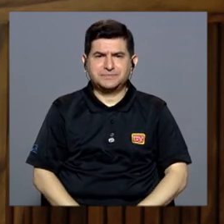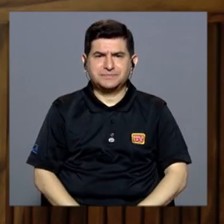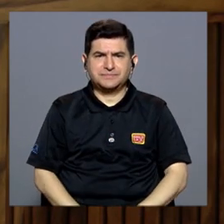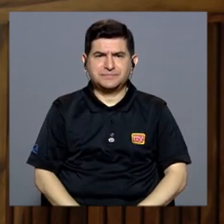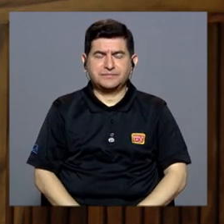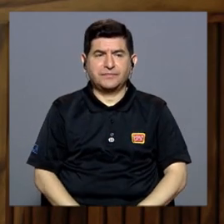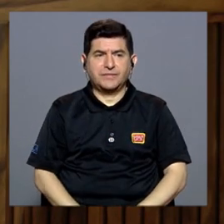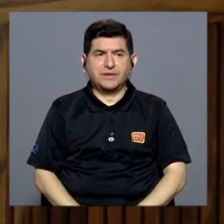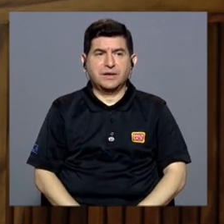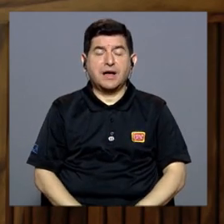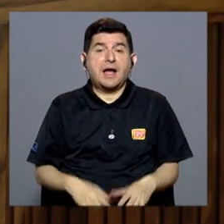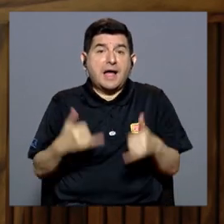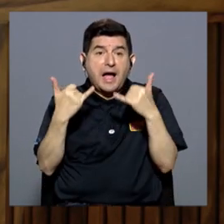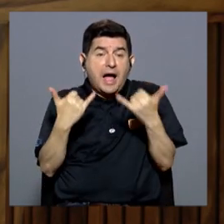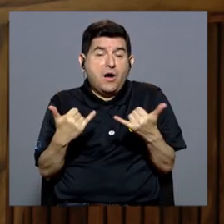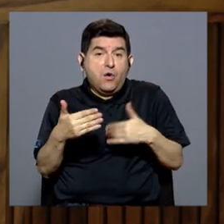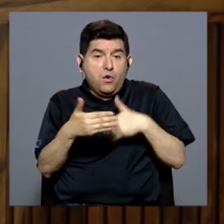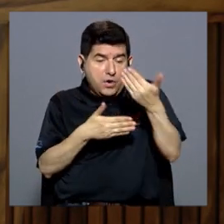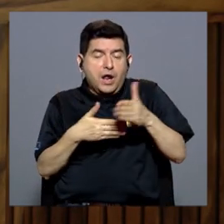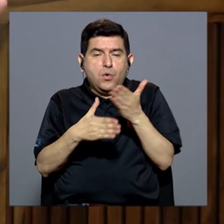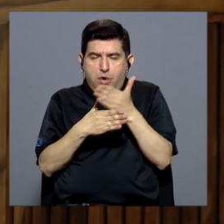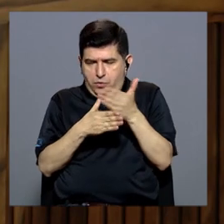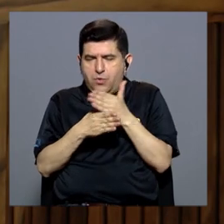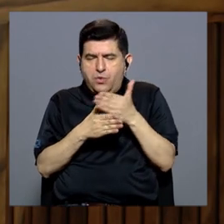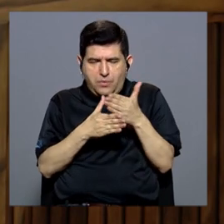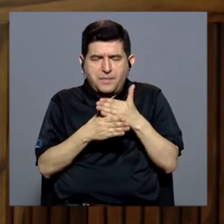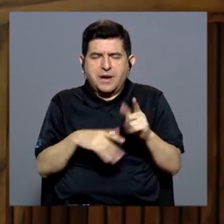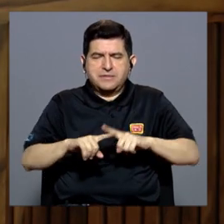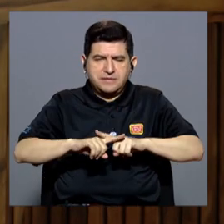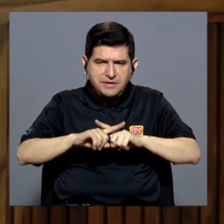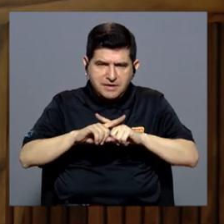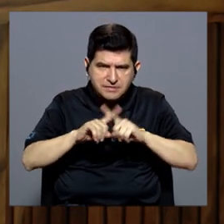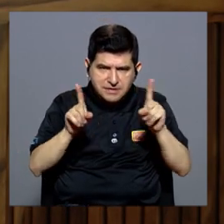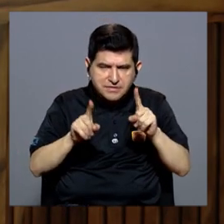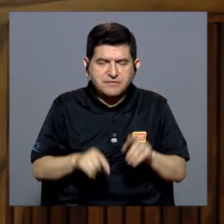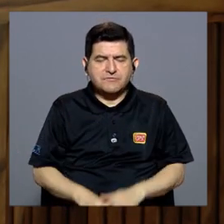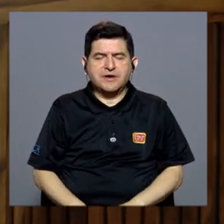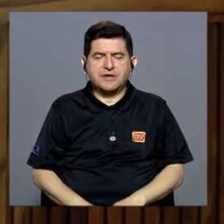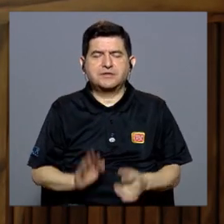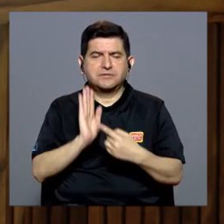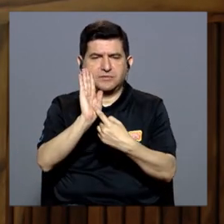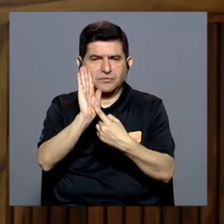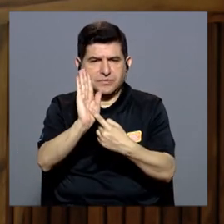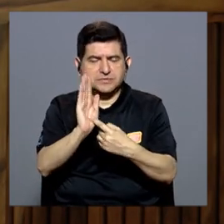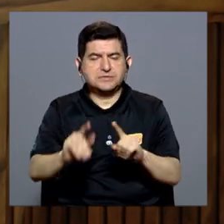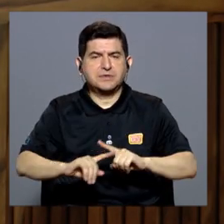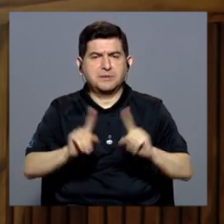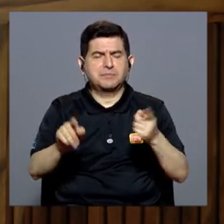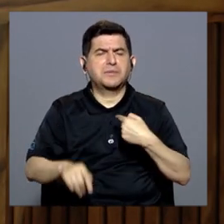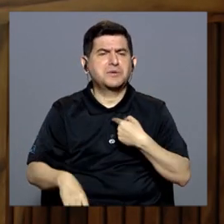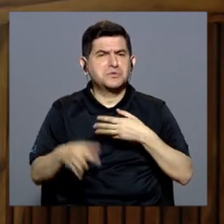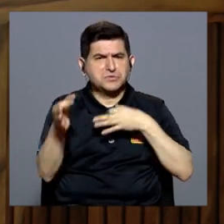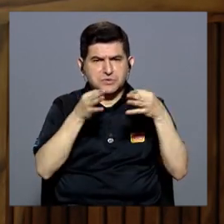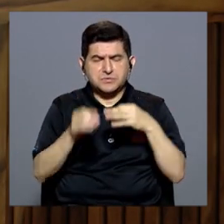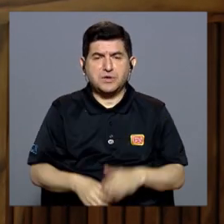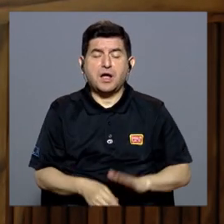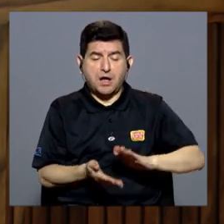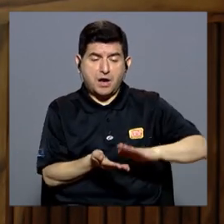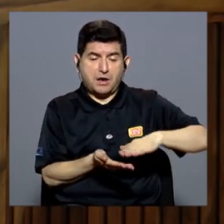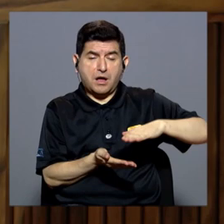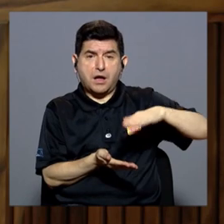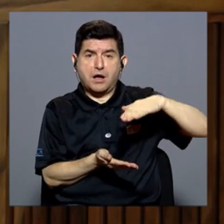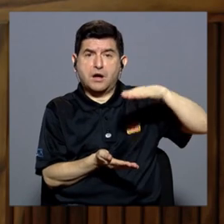Yo ahora, luego lo compartiré de una manera más sistemática, pero puedo decirles que se ha